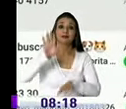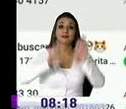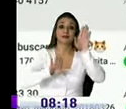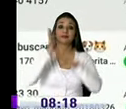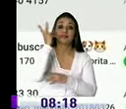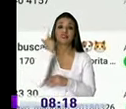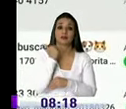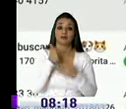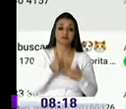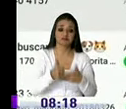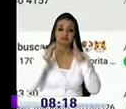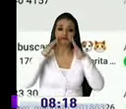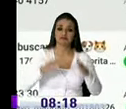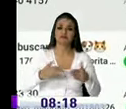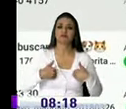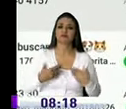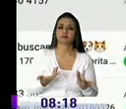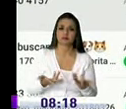ni hacen nada. Esto es,